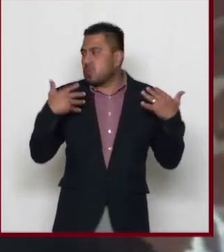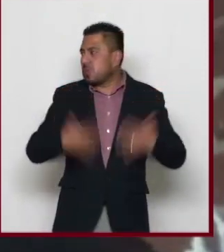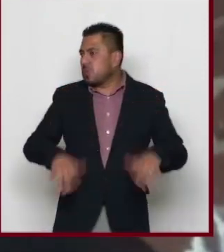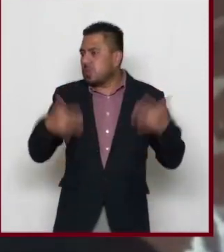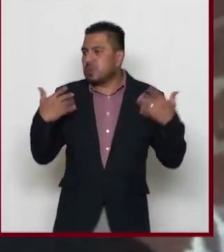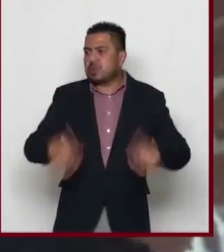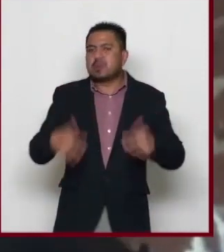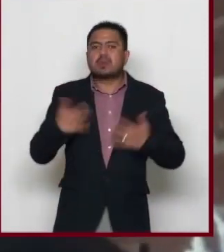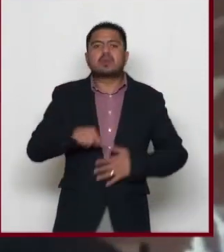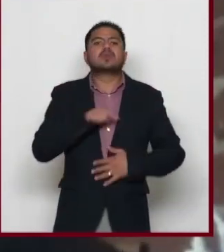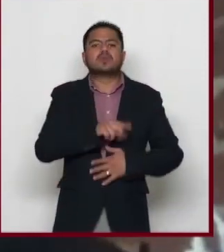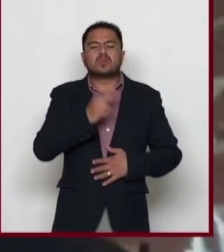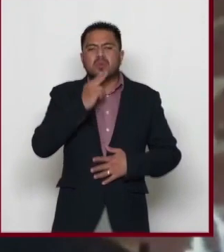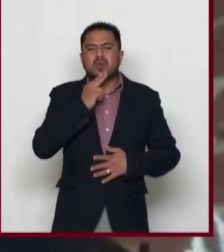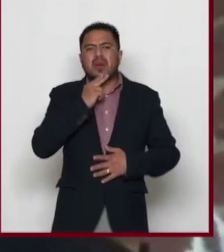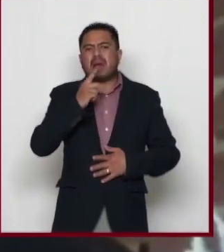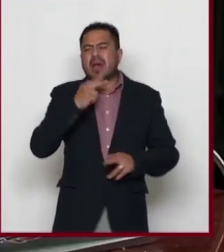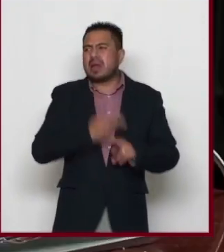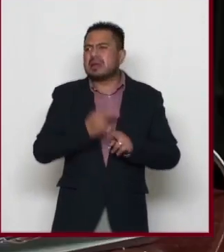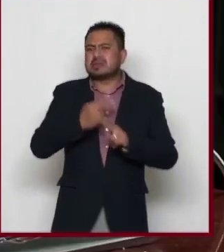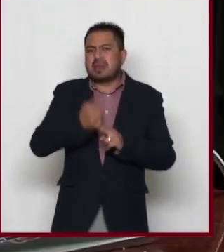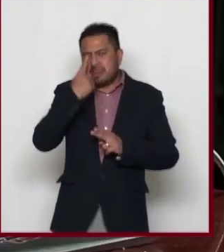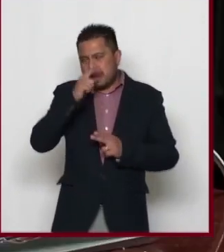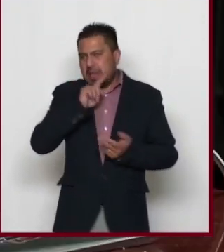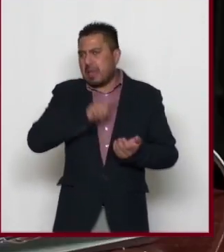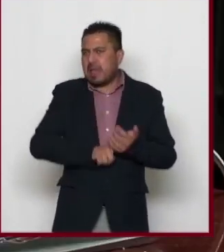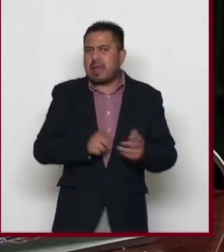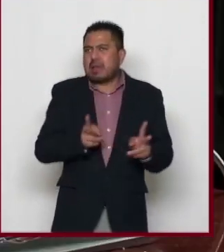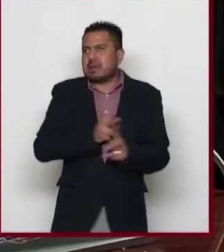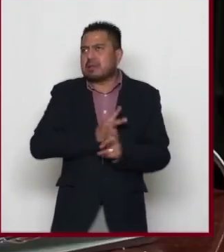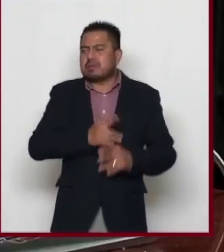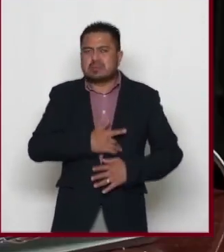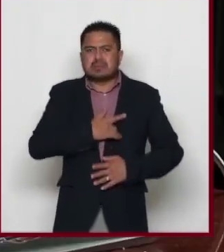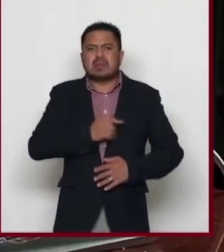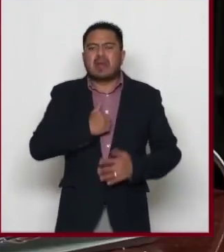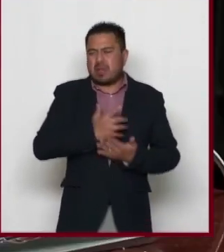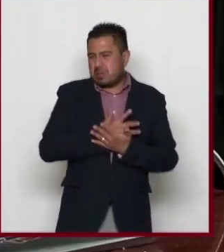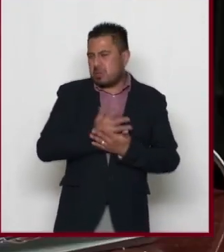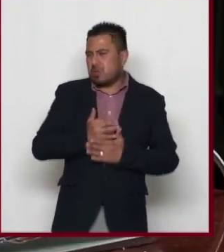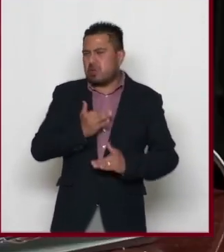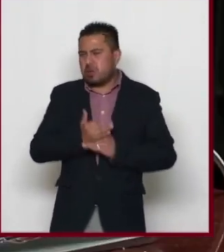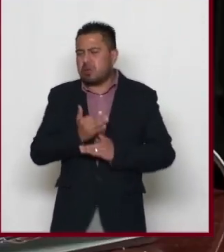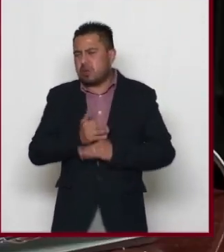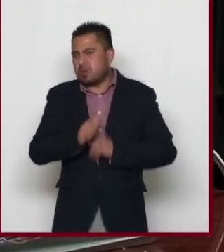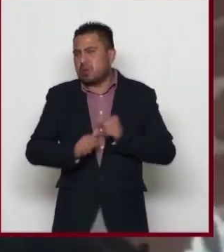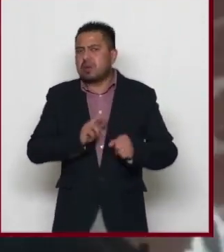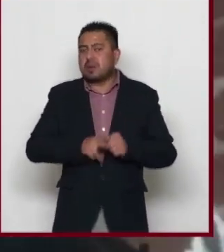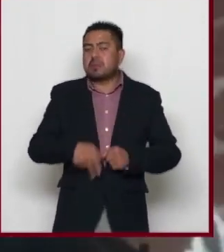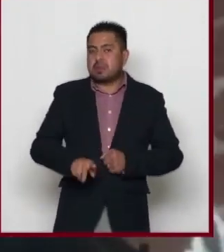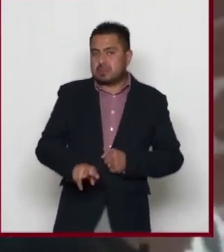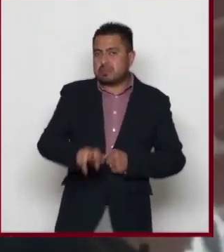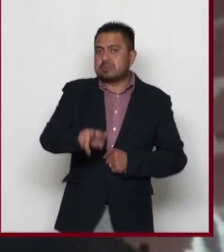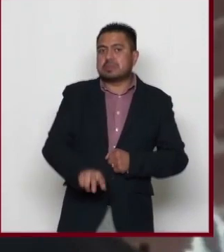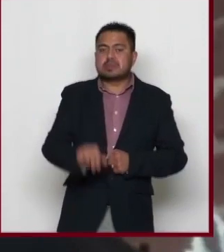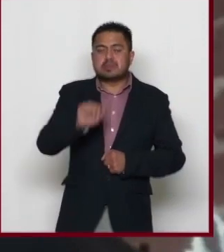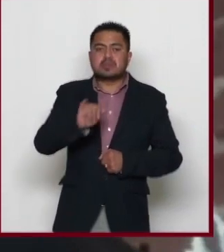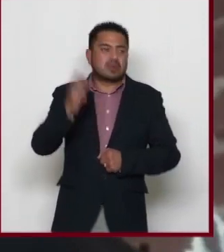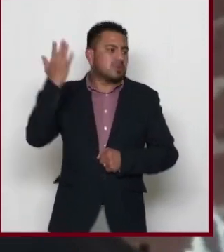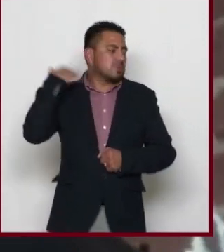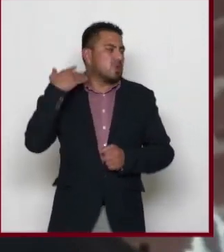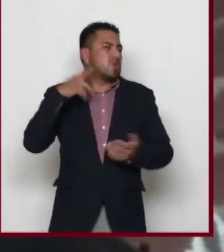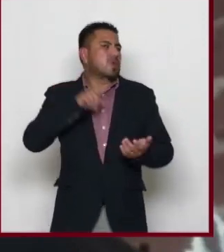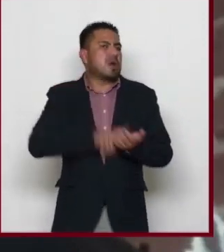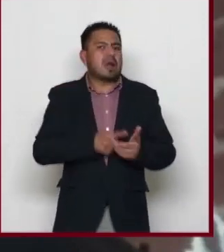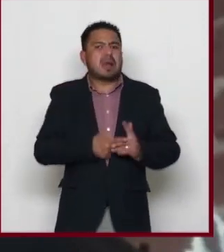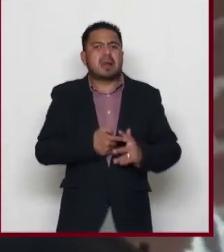Las matemáticas son un arma poderosísima, pero poderosísima. Se usa hasta para respirar. Estoy exagerando un poquito,